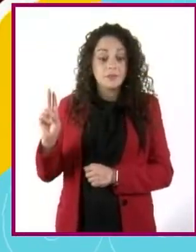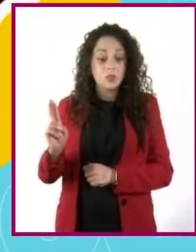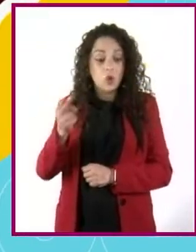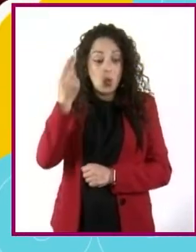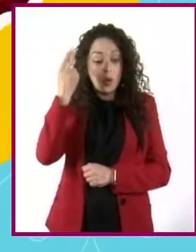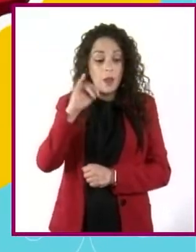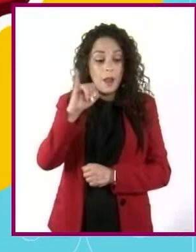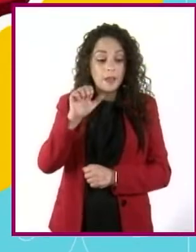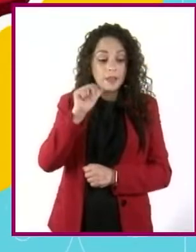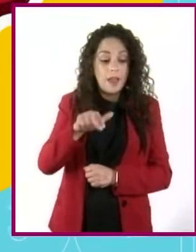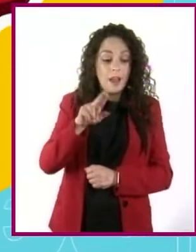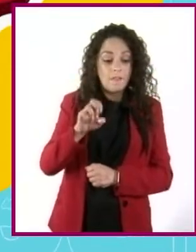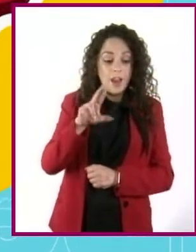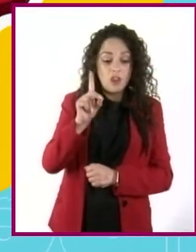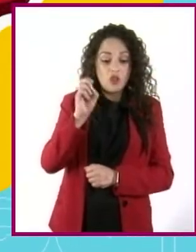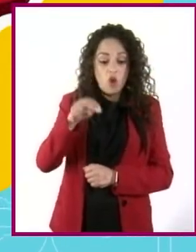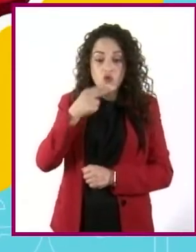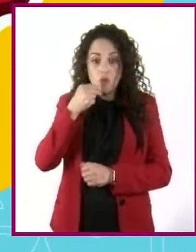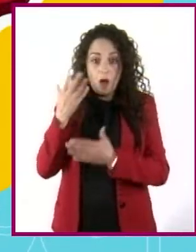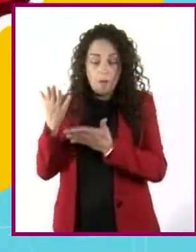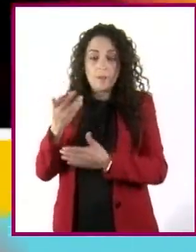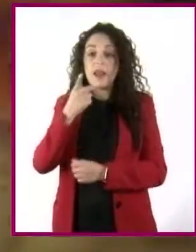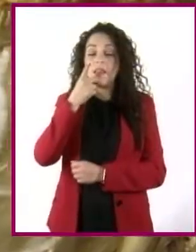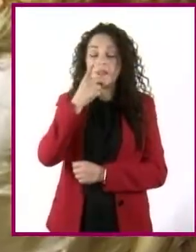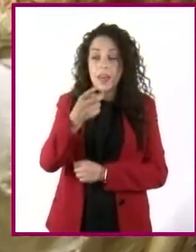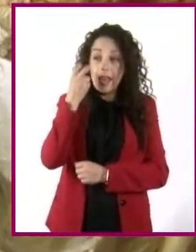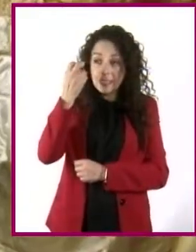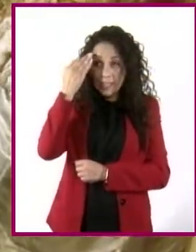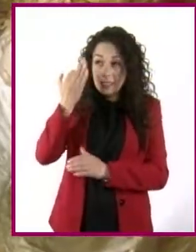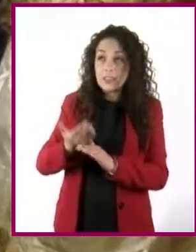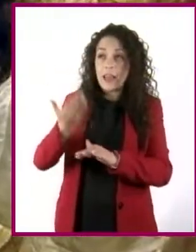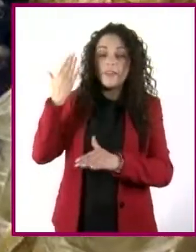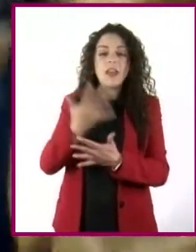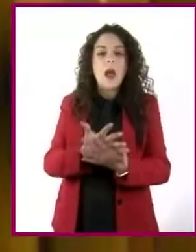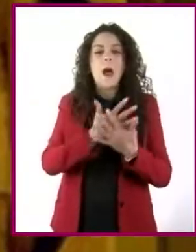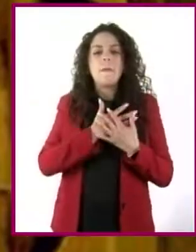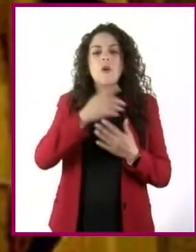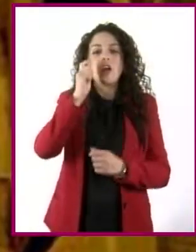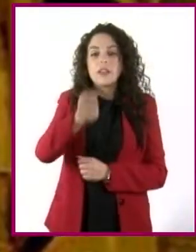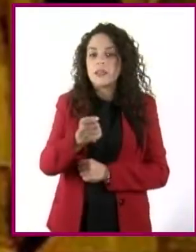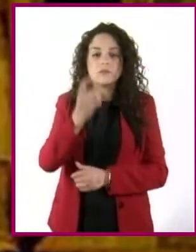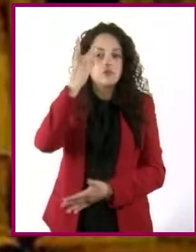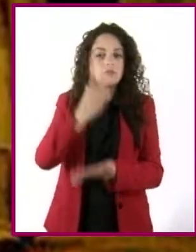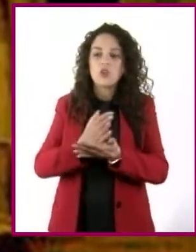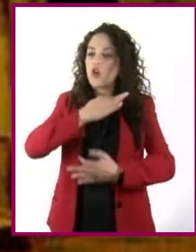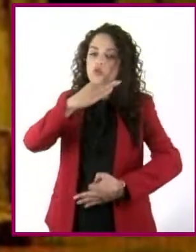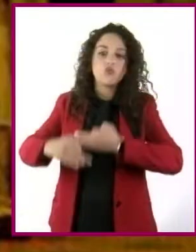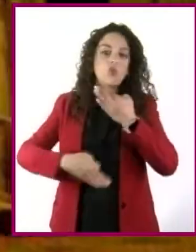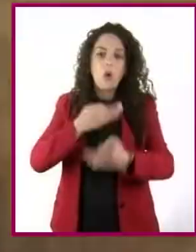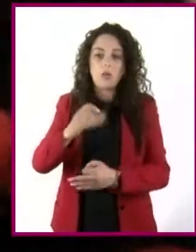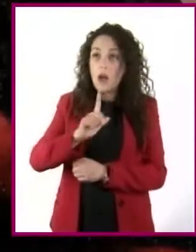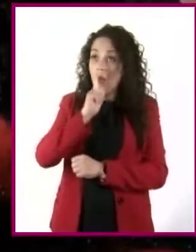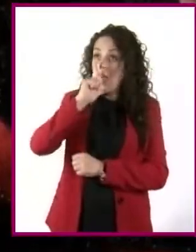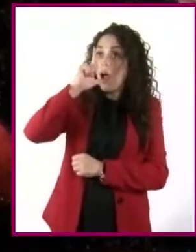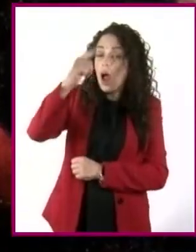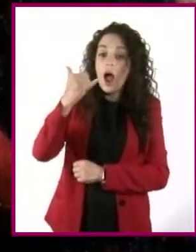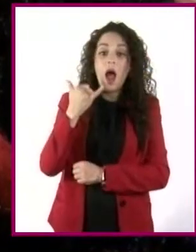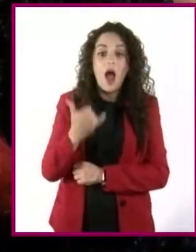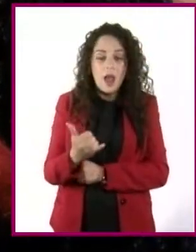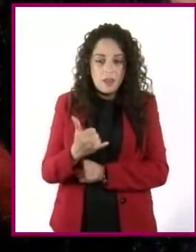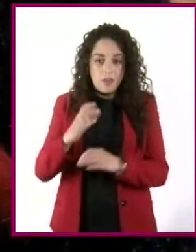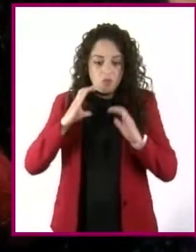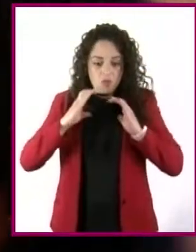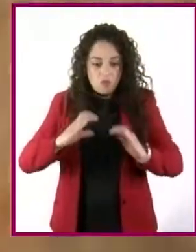Bardon, el amor es definido desde entonces como un todo, carnal y espiritual, sexual